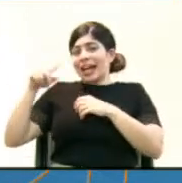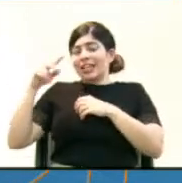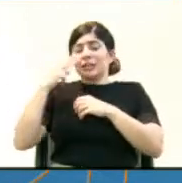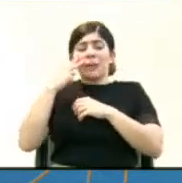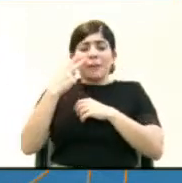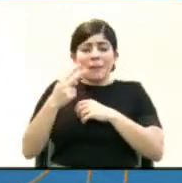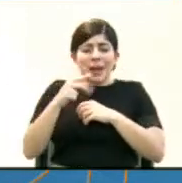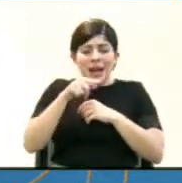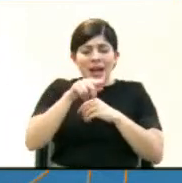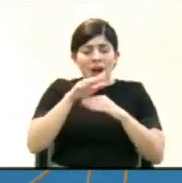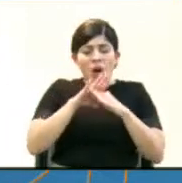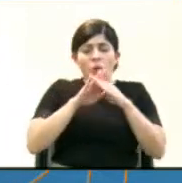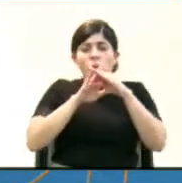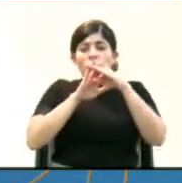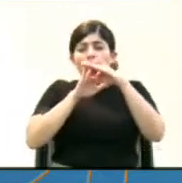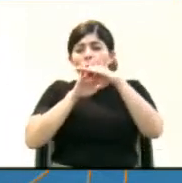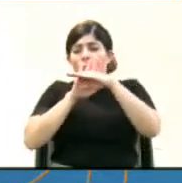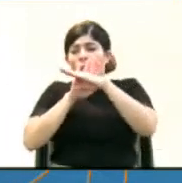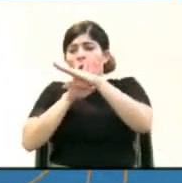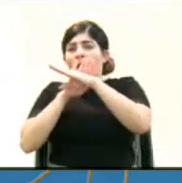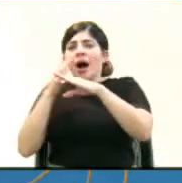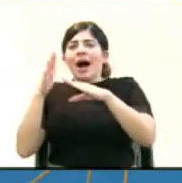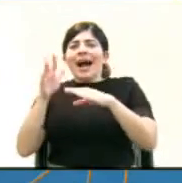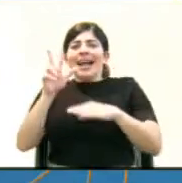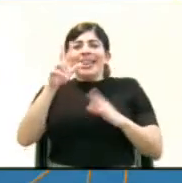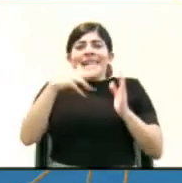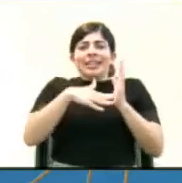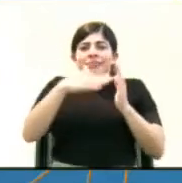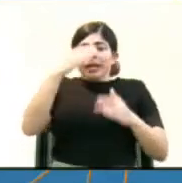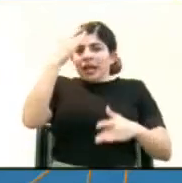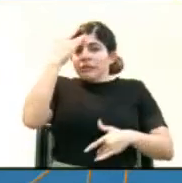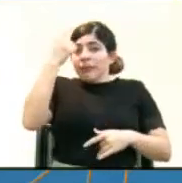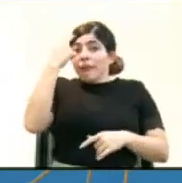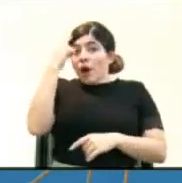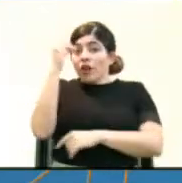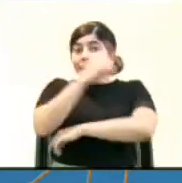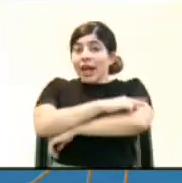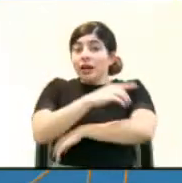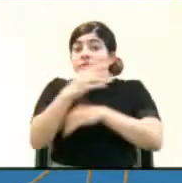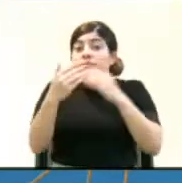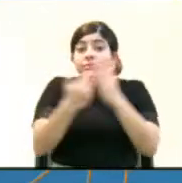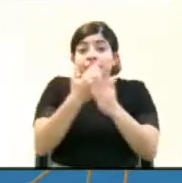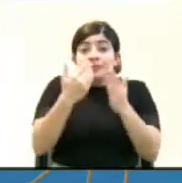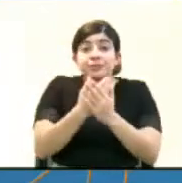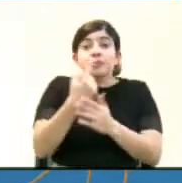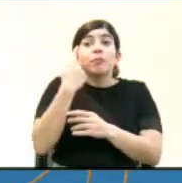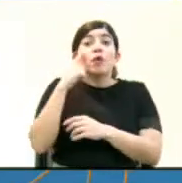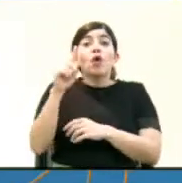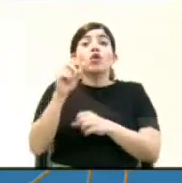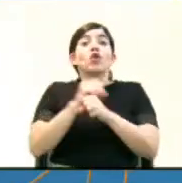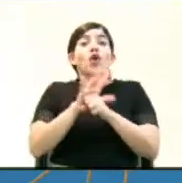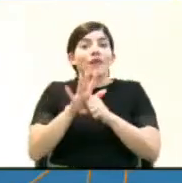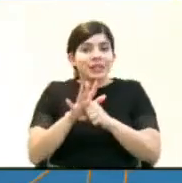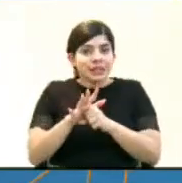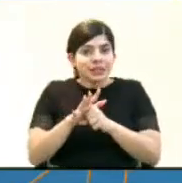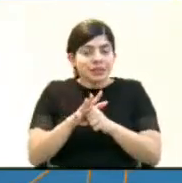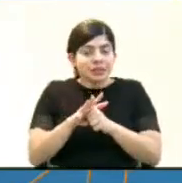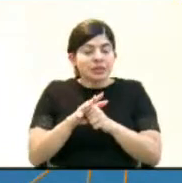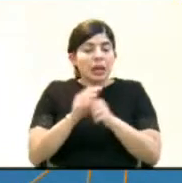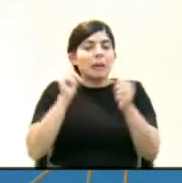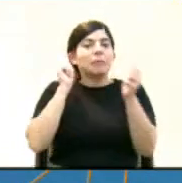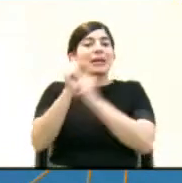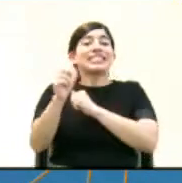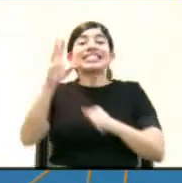se llega a cerca de 3.000 casos diarios nuevos por COVID y se superan